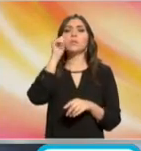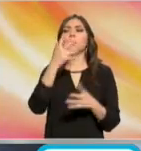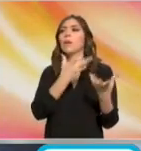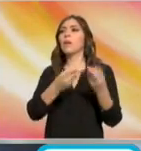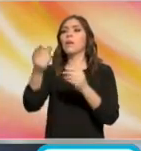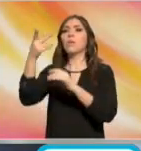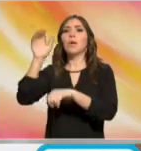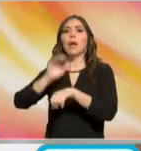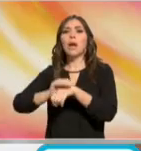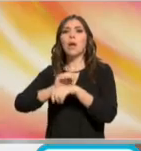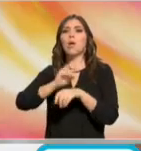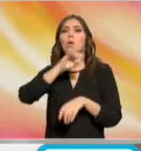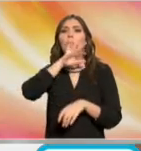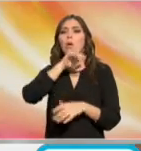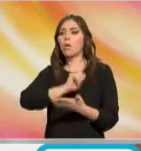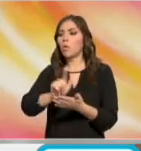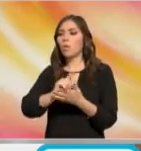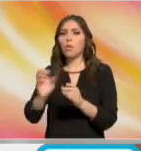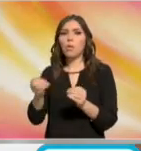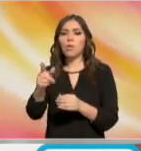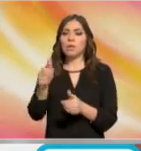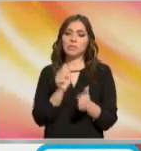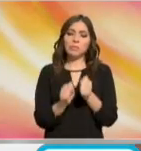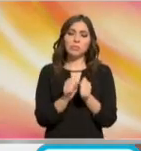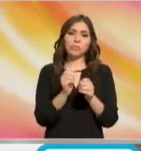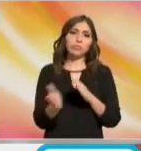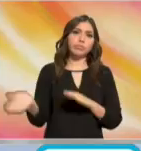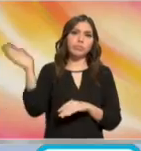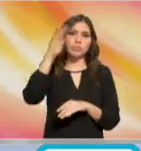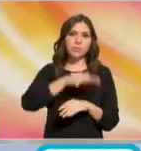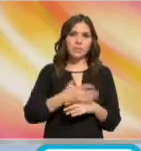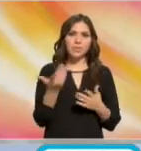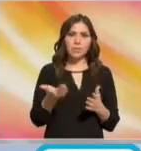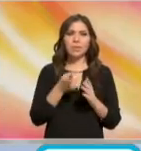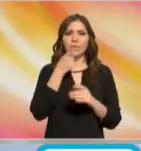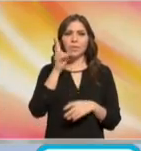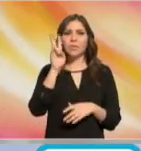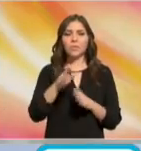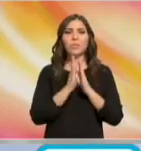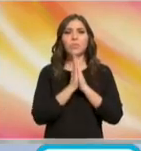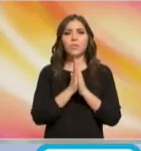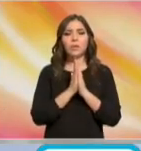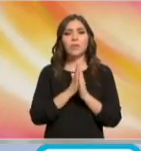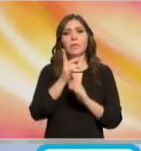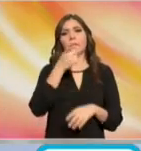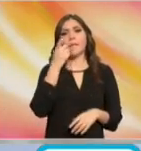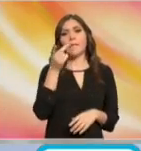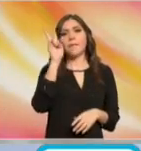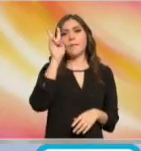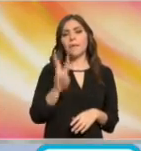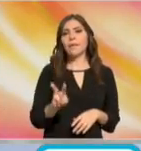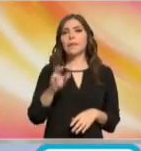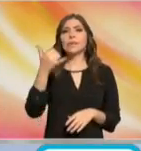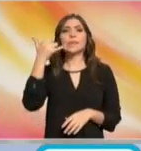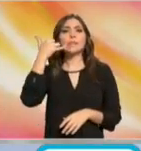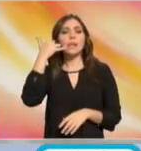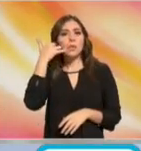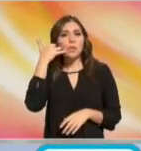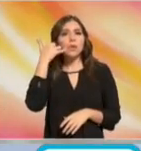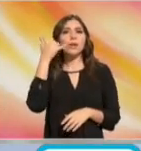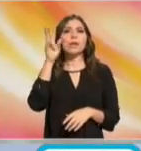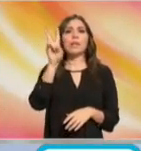amigotas, no sacaste la basura, te la pasas en el chat, por favor, de verdad, algo muy importante. Suelten el celular. Fuera celulares,